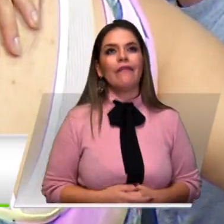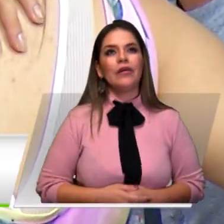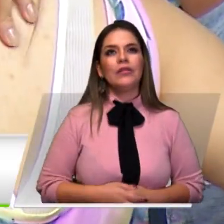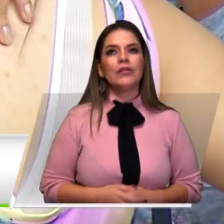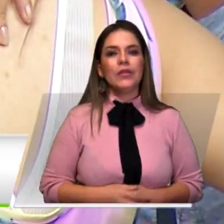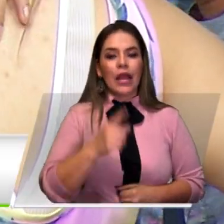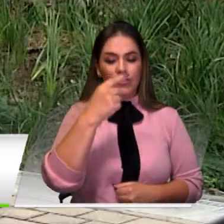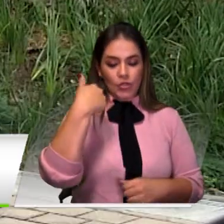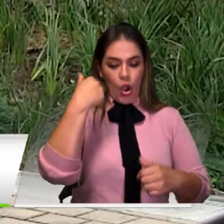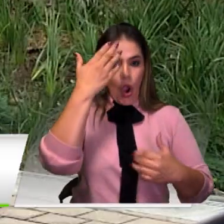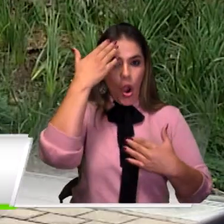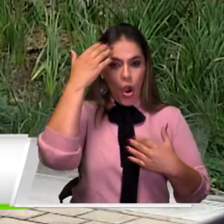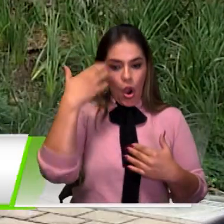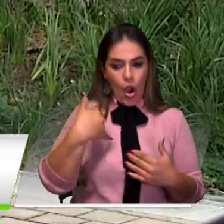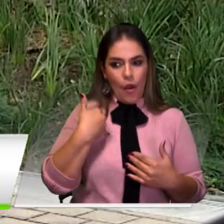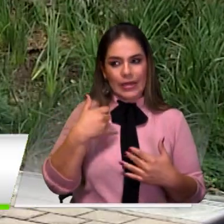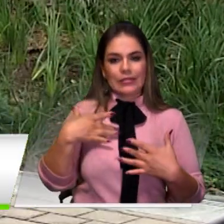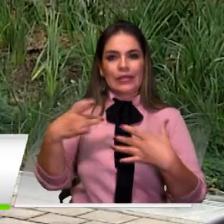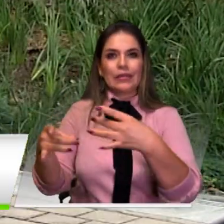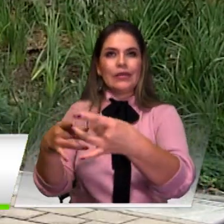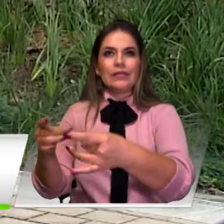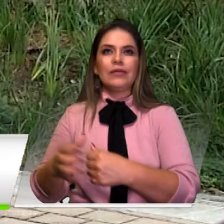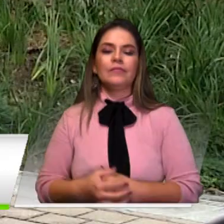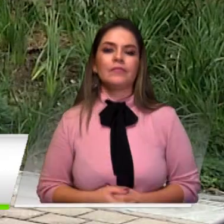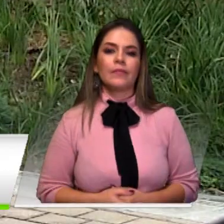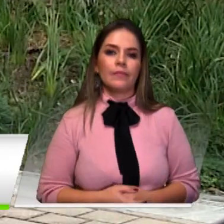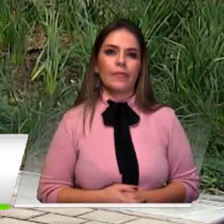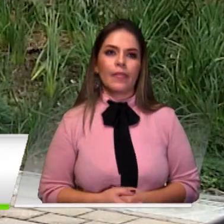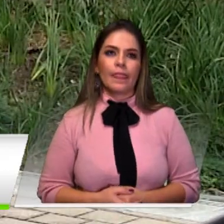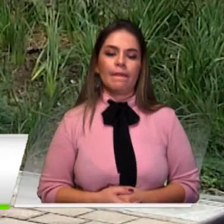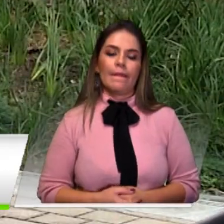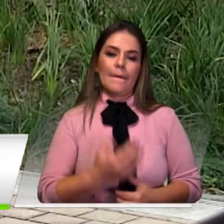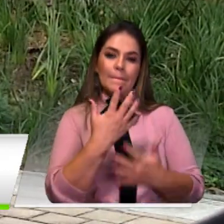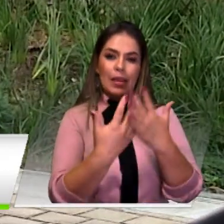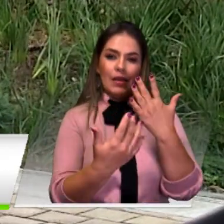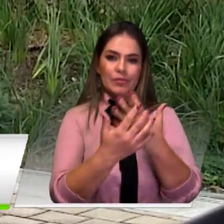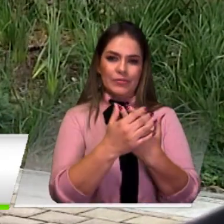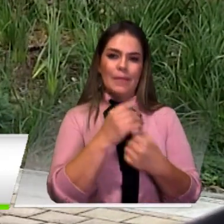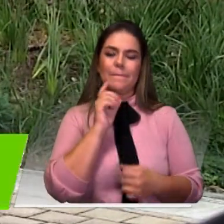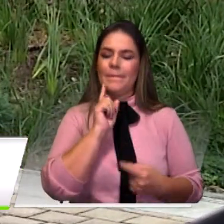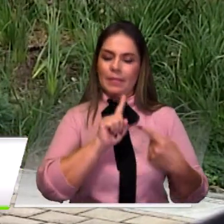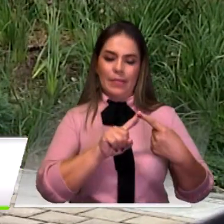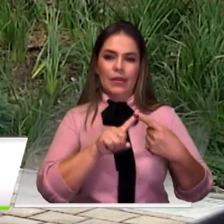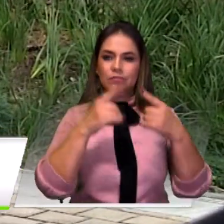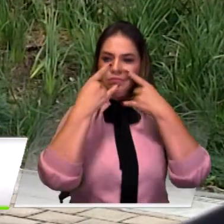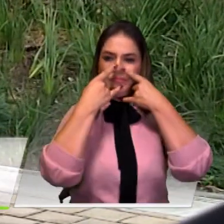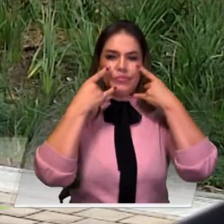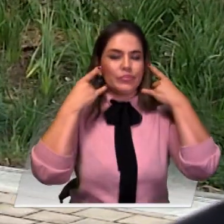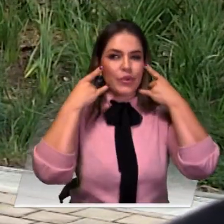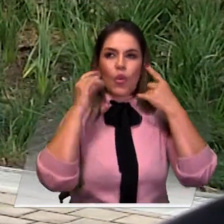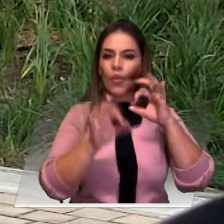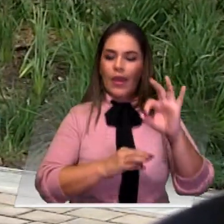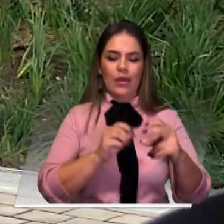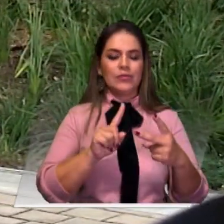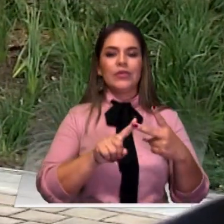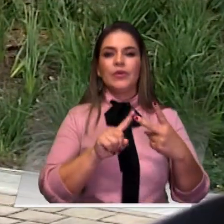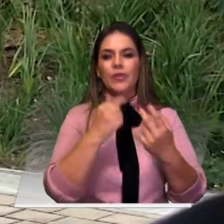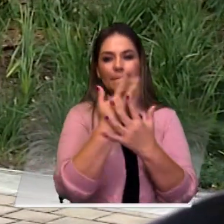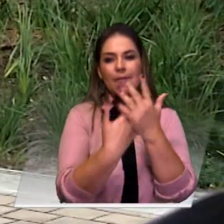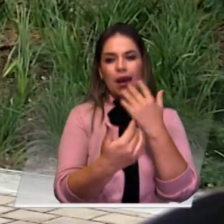del coronavirus. Usar la mano que cuida. Primero, siempre usar tapabocas. Segundo, lavarse las